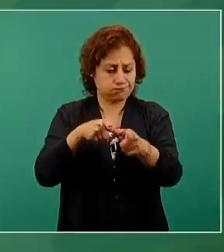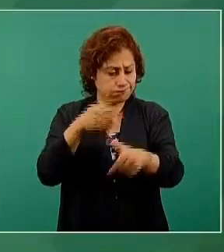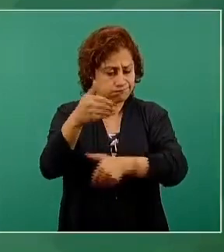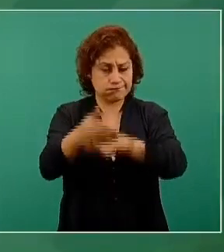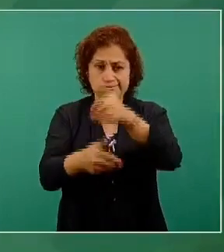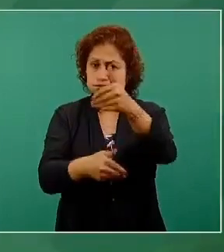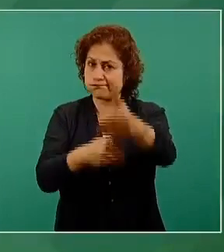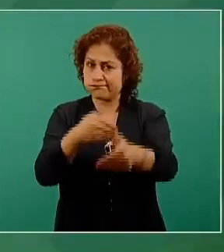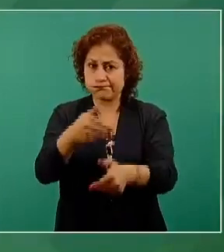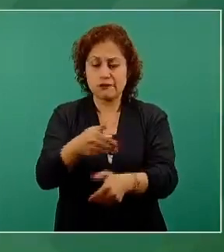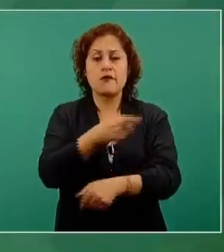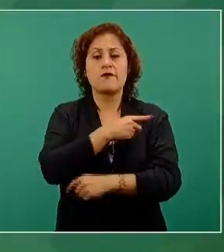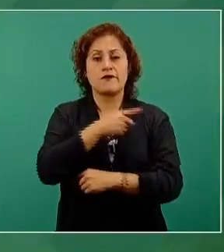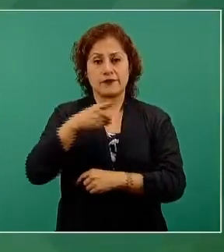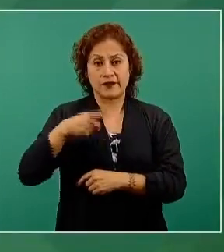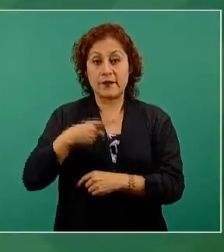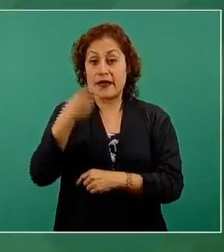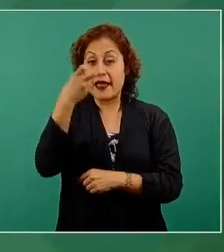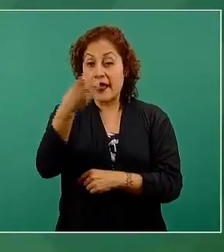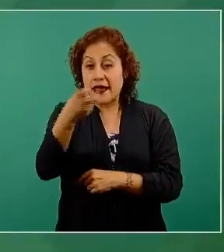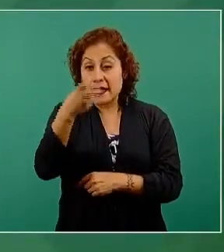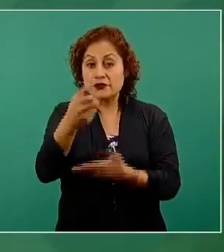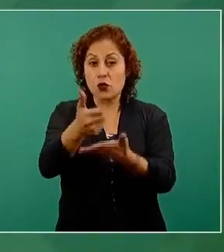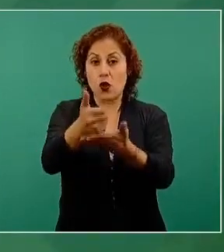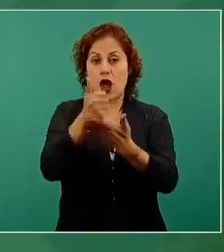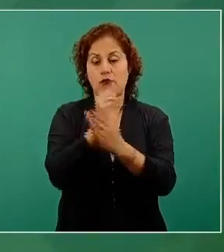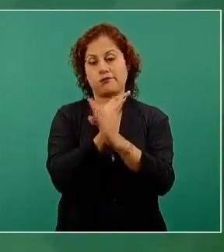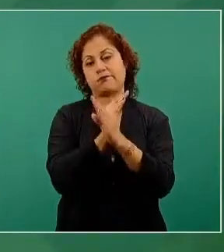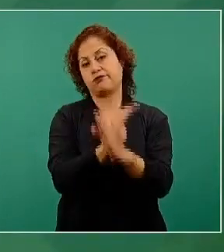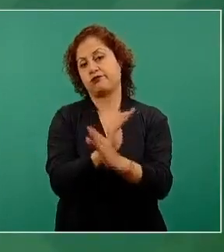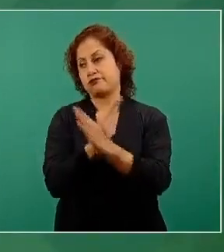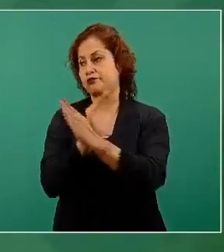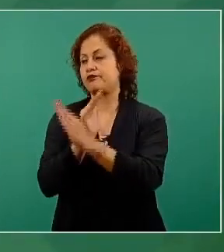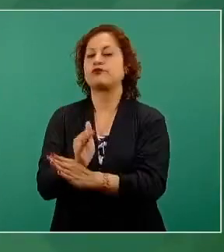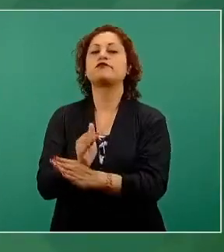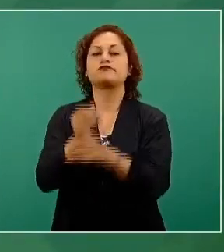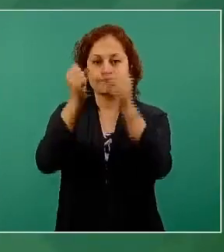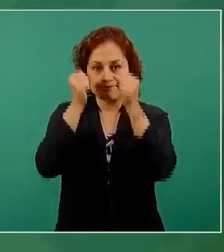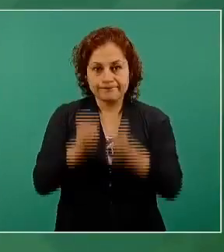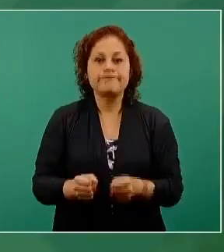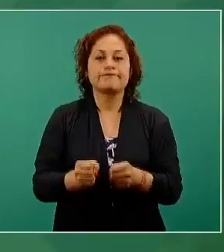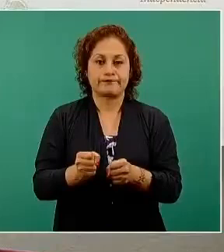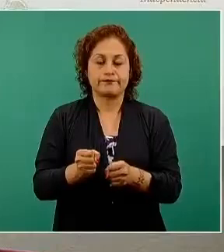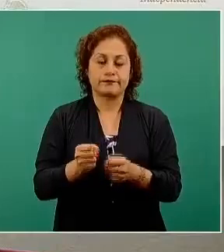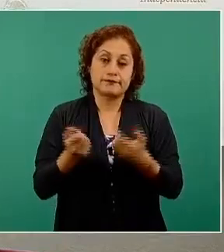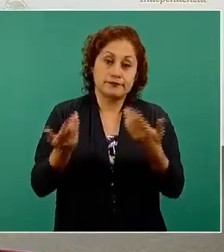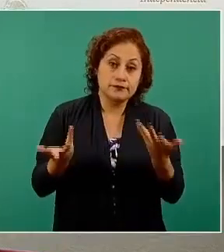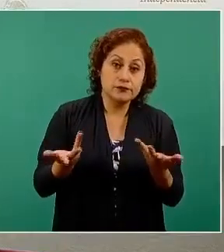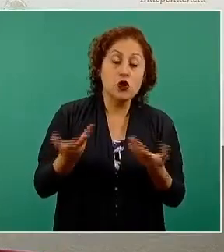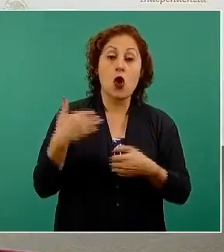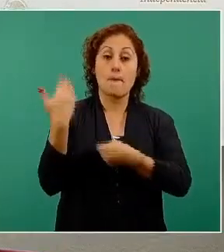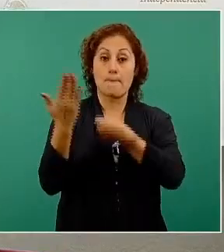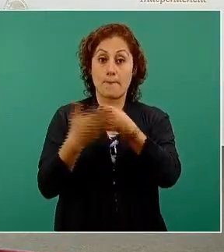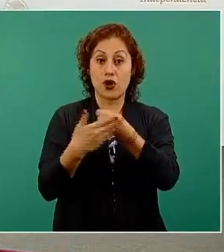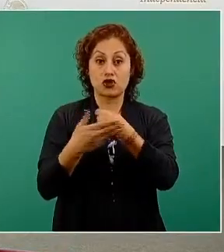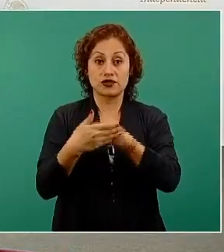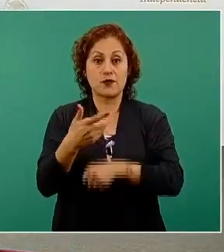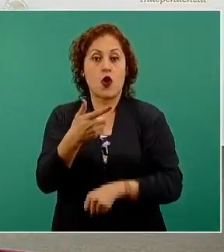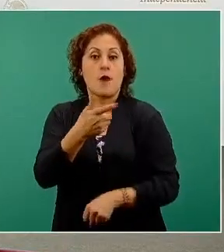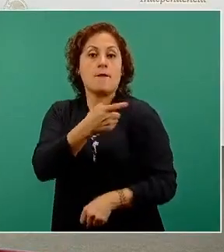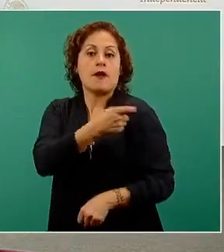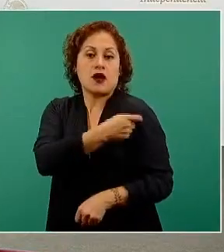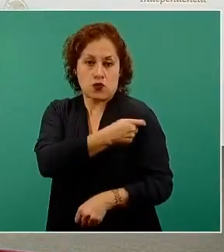la herramienta principal que tenemos de prevención de contagio. Esperemos que pronto llegue la vacuna para todos, pero por lo pronto para